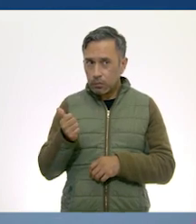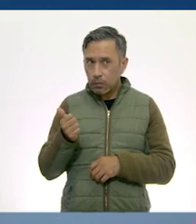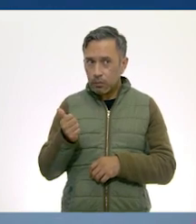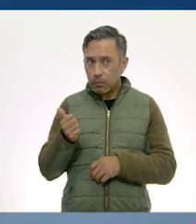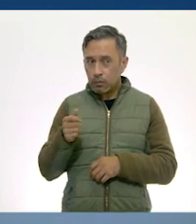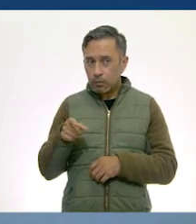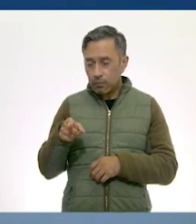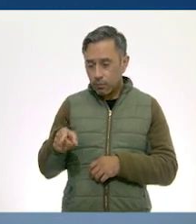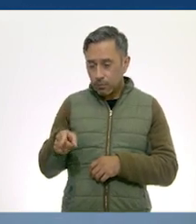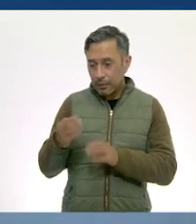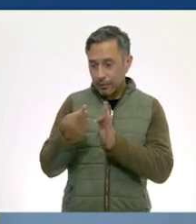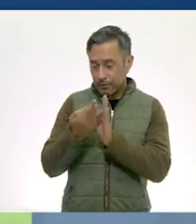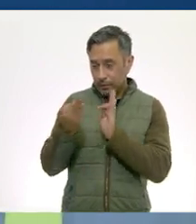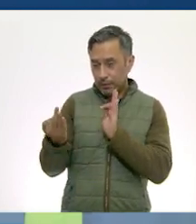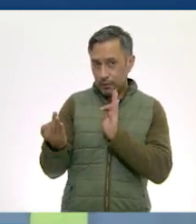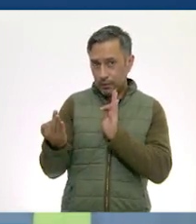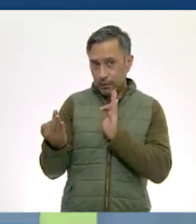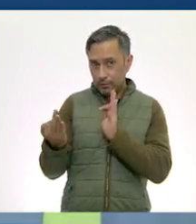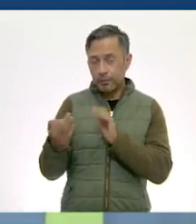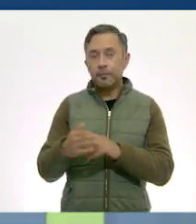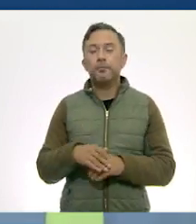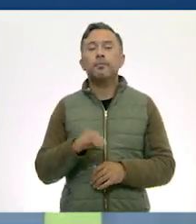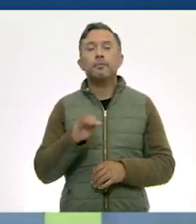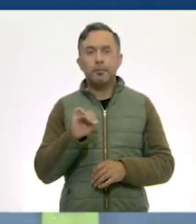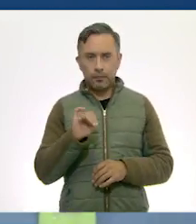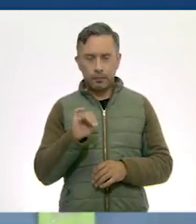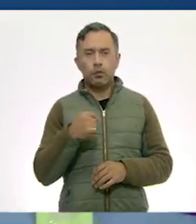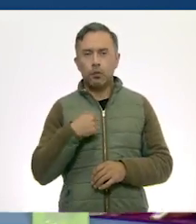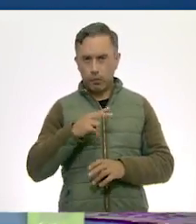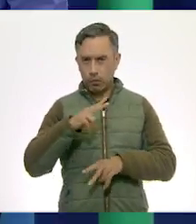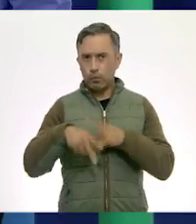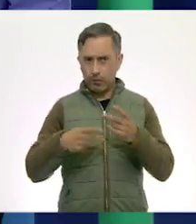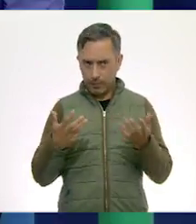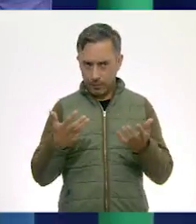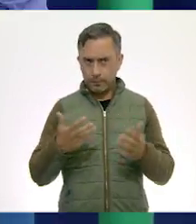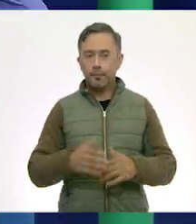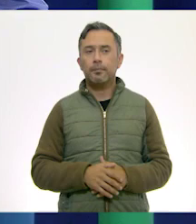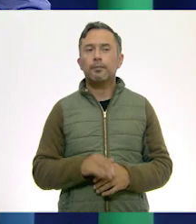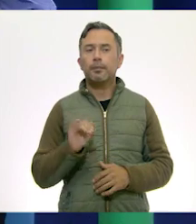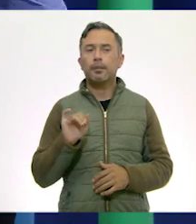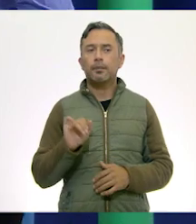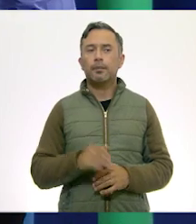del frente. Ajá. A ver, yo lo voy haciendo. Sí, Ajá.